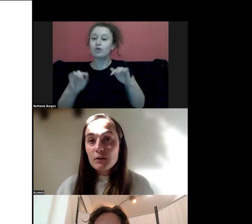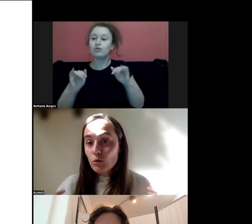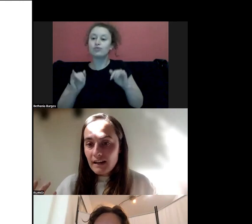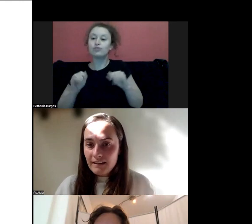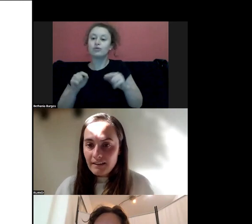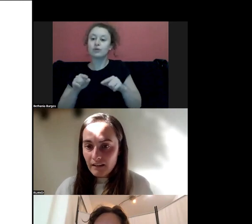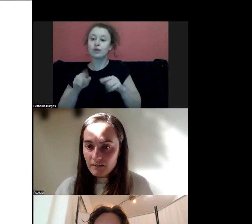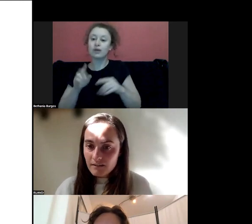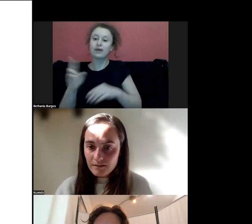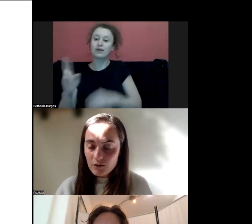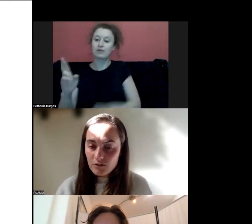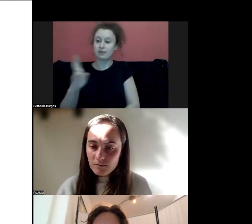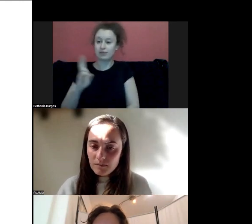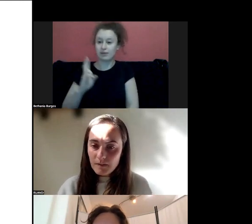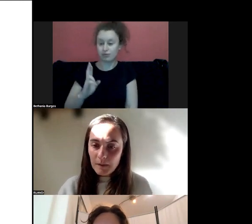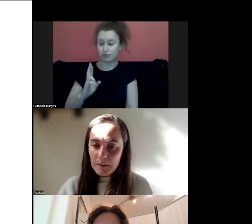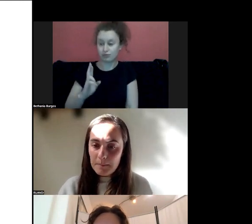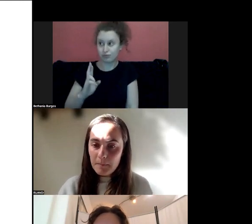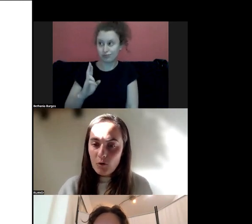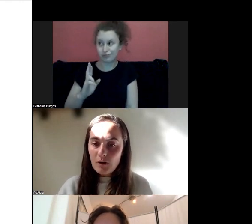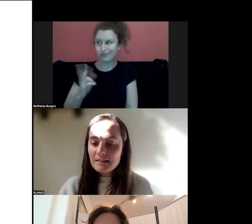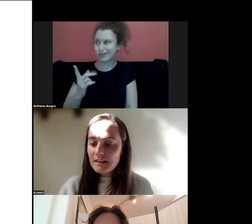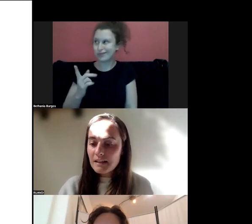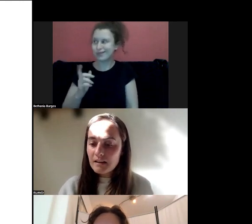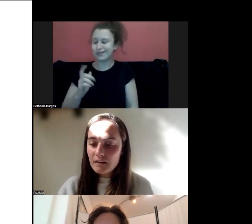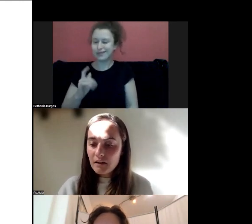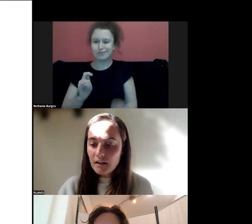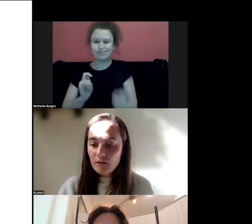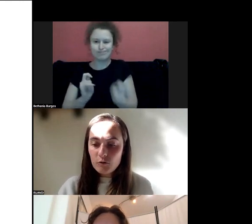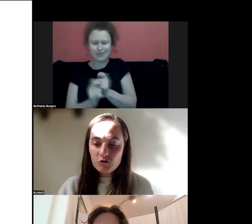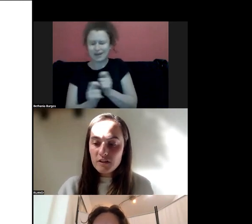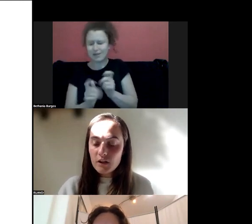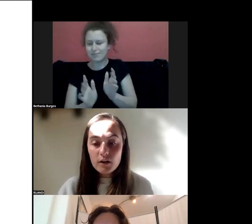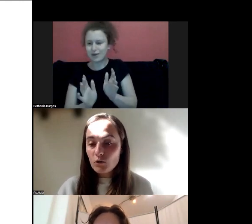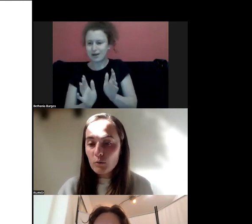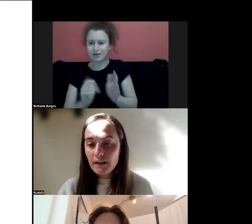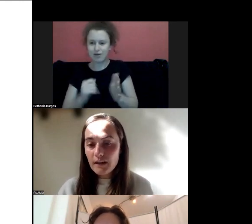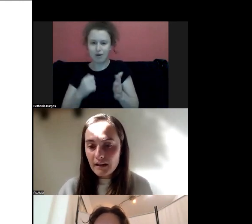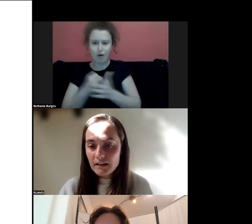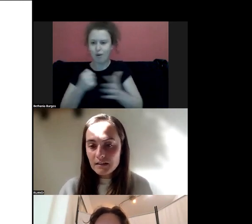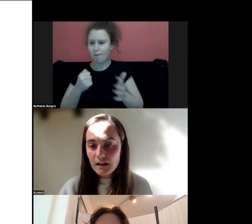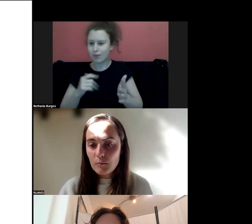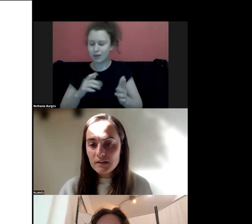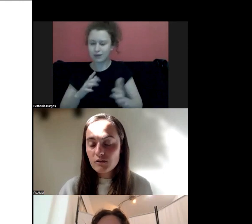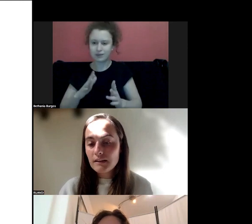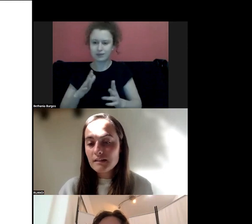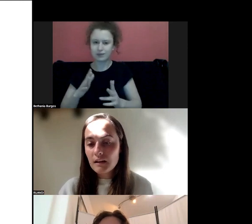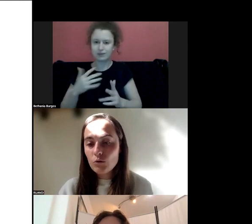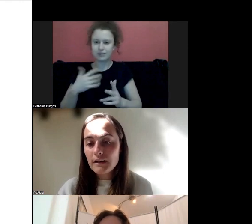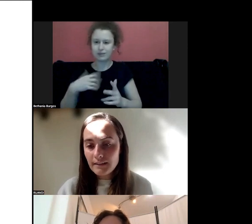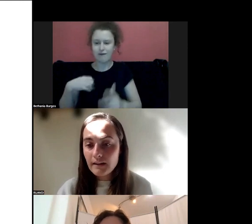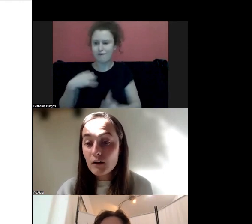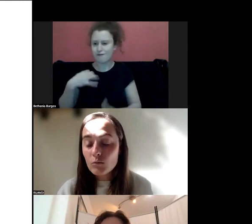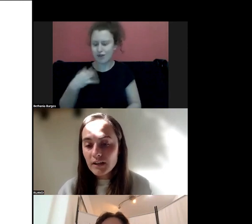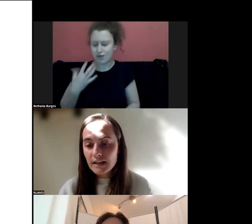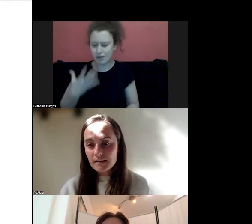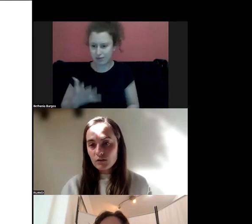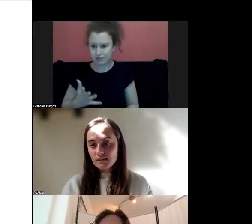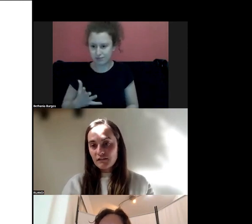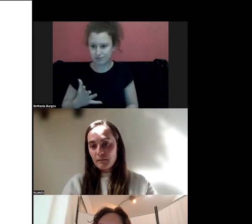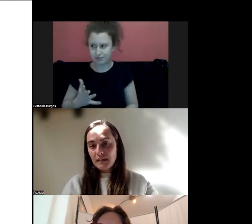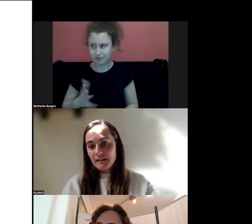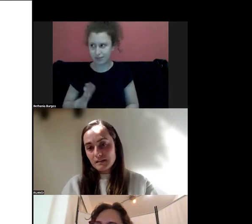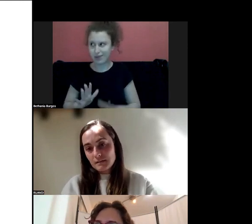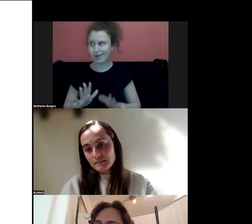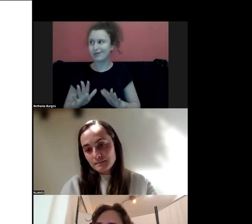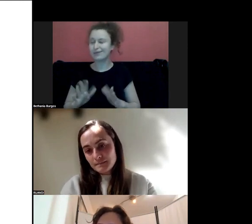te cambian tu realidad, ¿no? ¿Cuáles serían consejos que tú puedas darle al personal de salud que tienen que comunicarse con